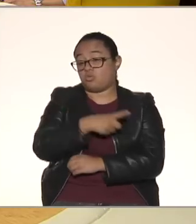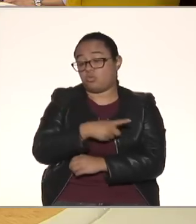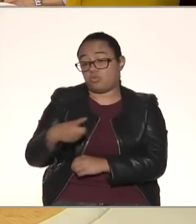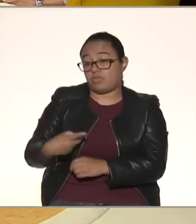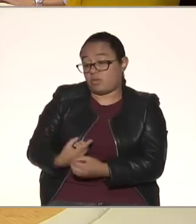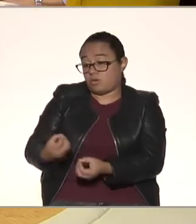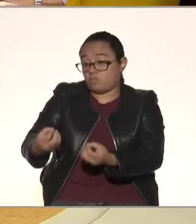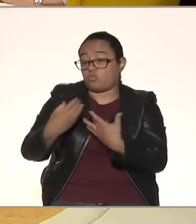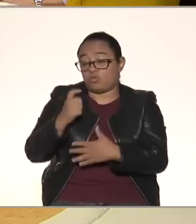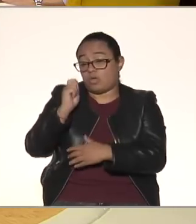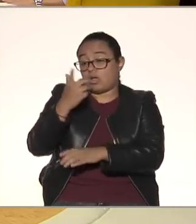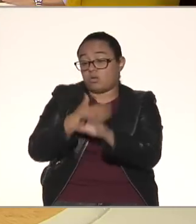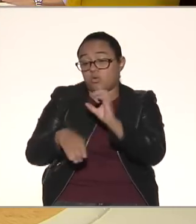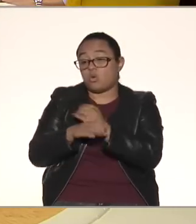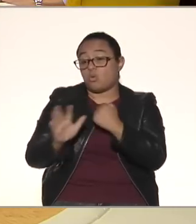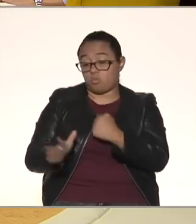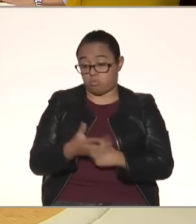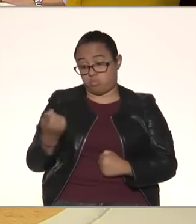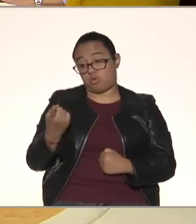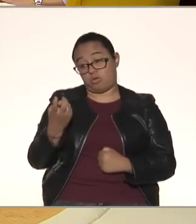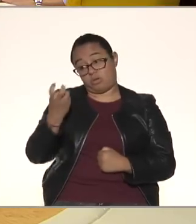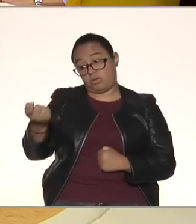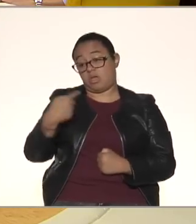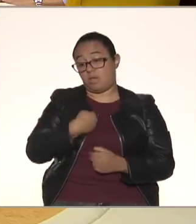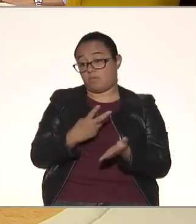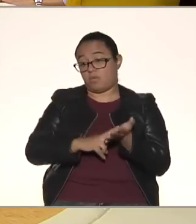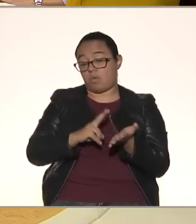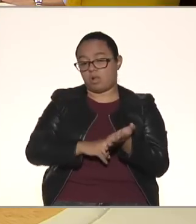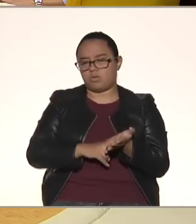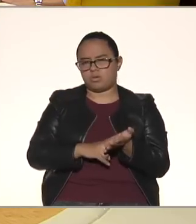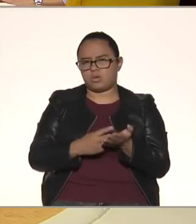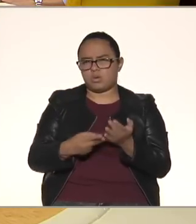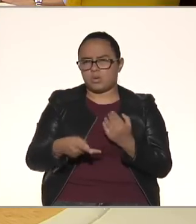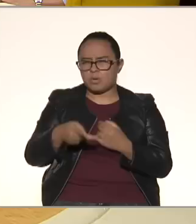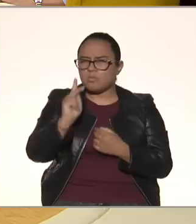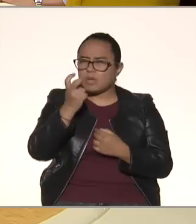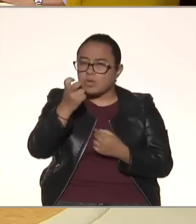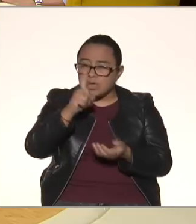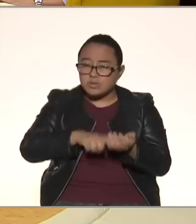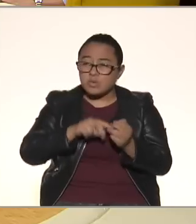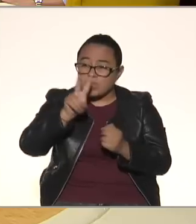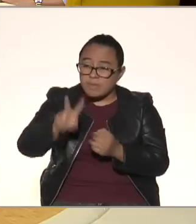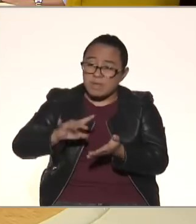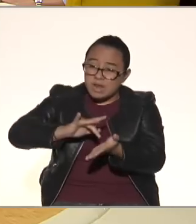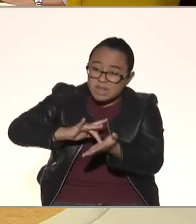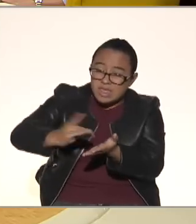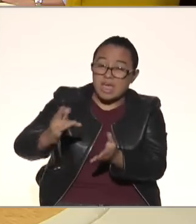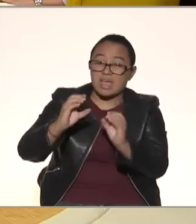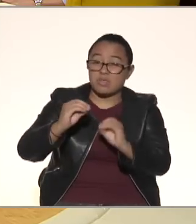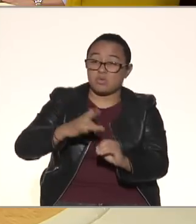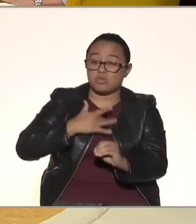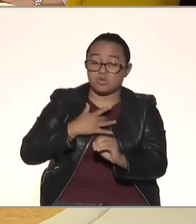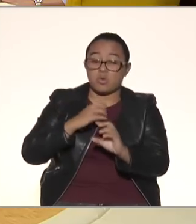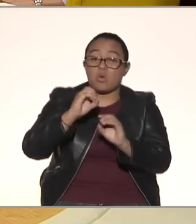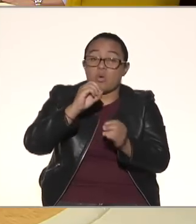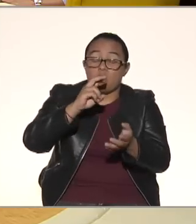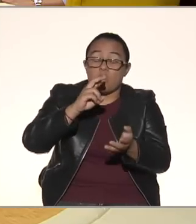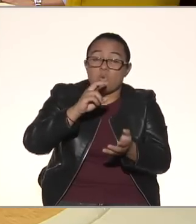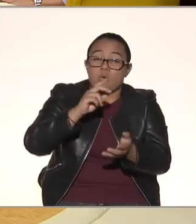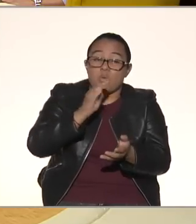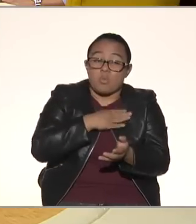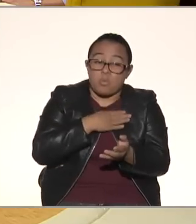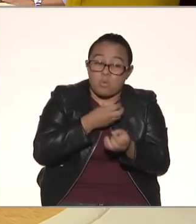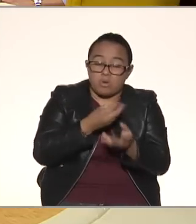este detalle porque pues yo merezco eso y más, ¿no? Y eso no es ser generoso ni es ser agradecido. Tenemos muchos comentarios.